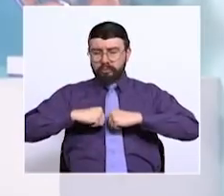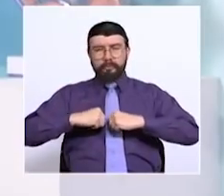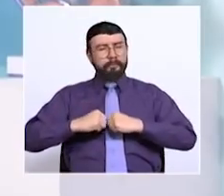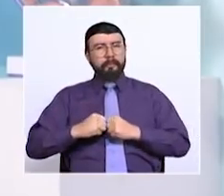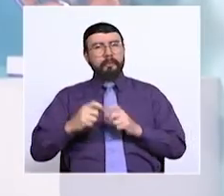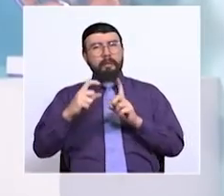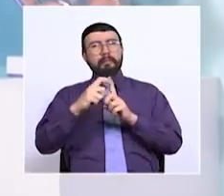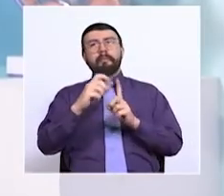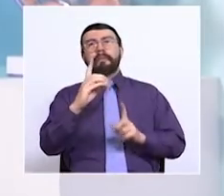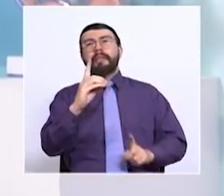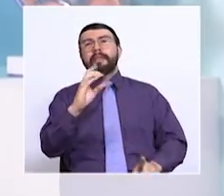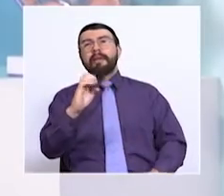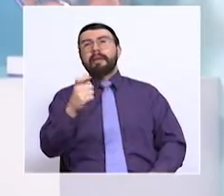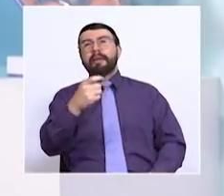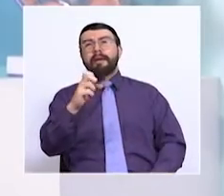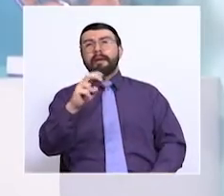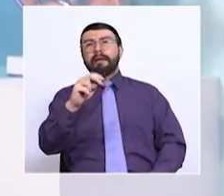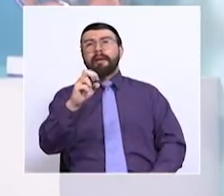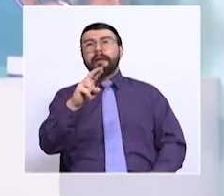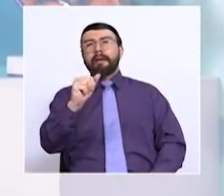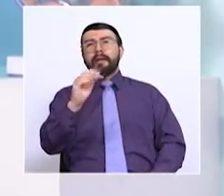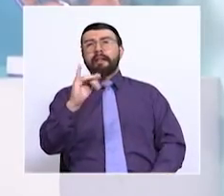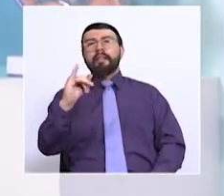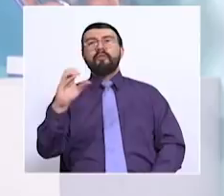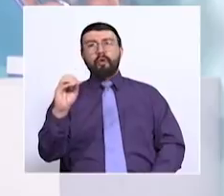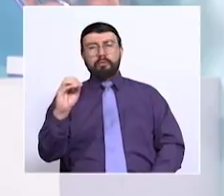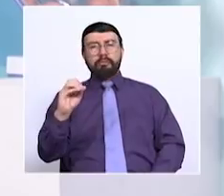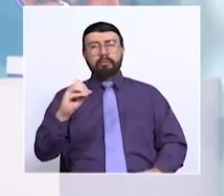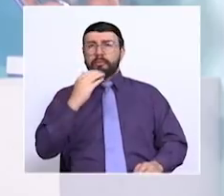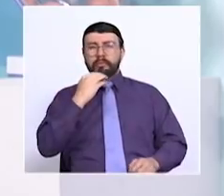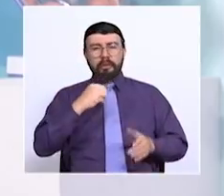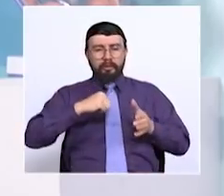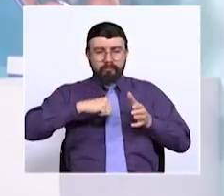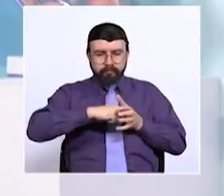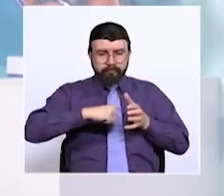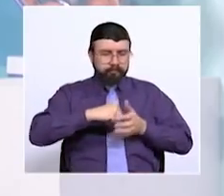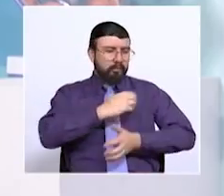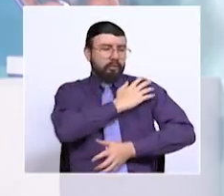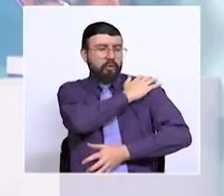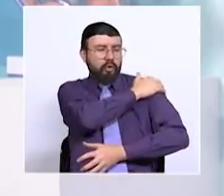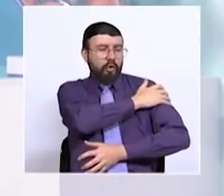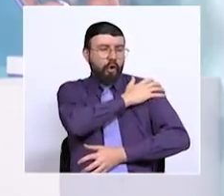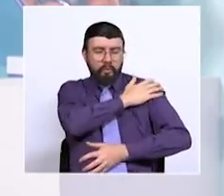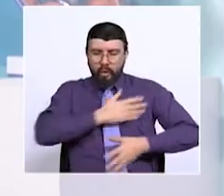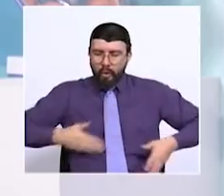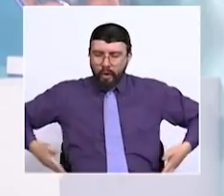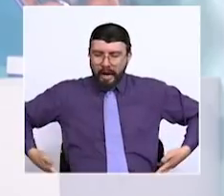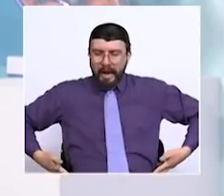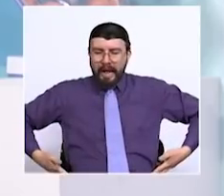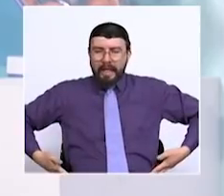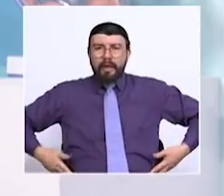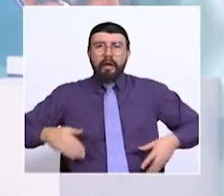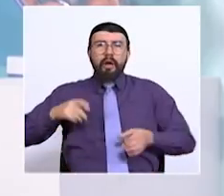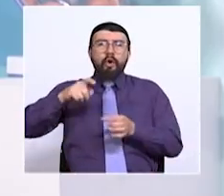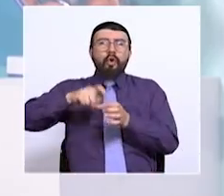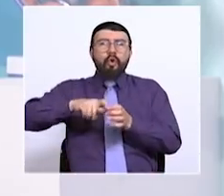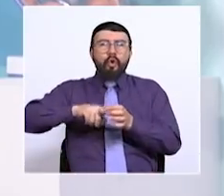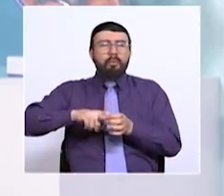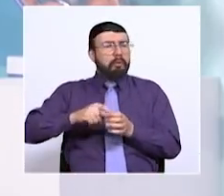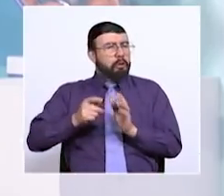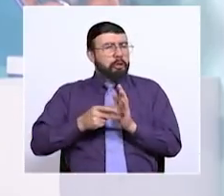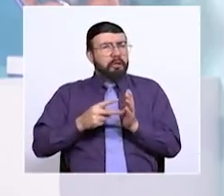degenerativo? Especialmente en las articulaciones de rodilla, hombro, cadera y columna, es